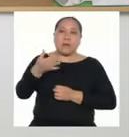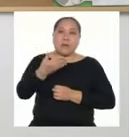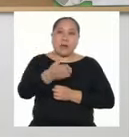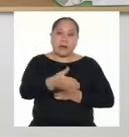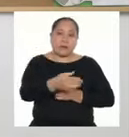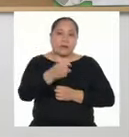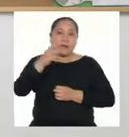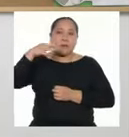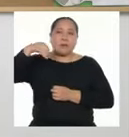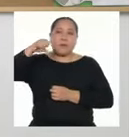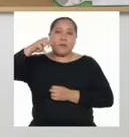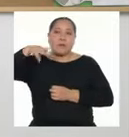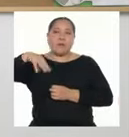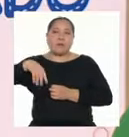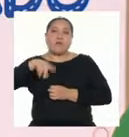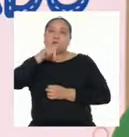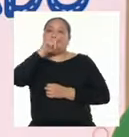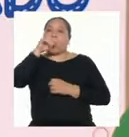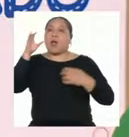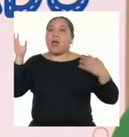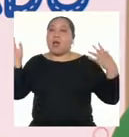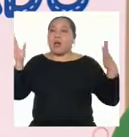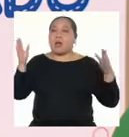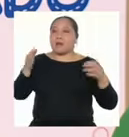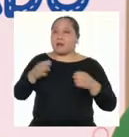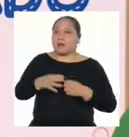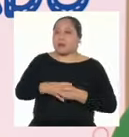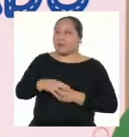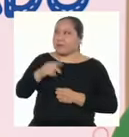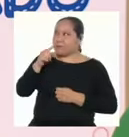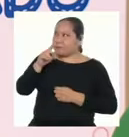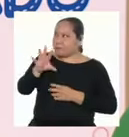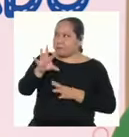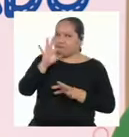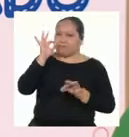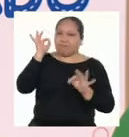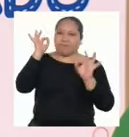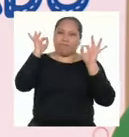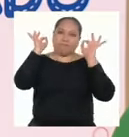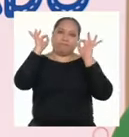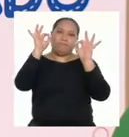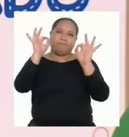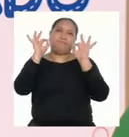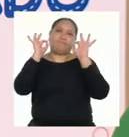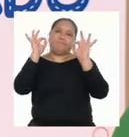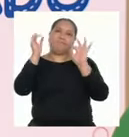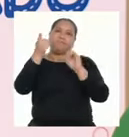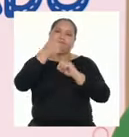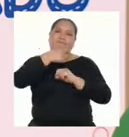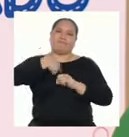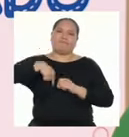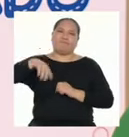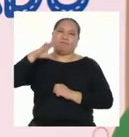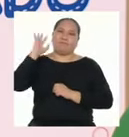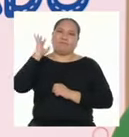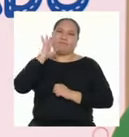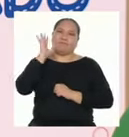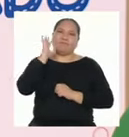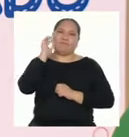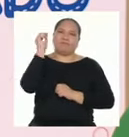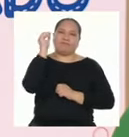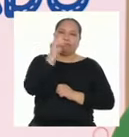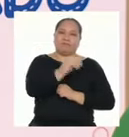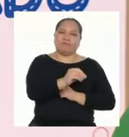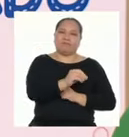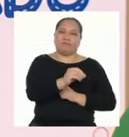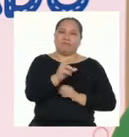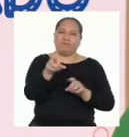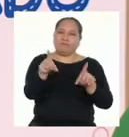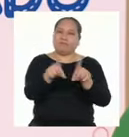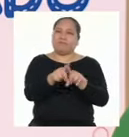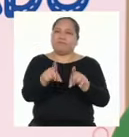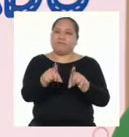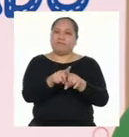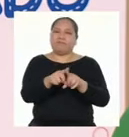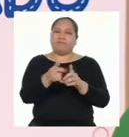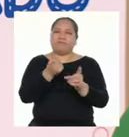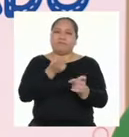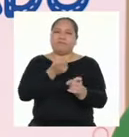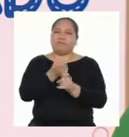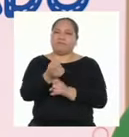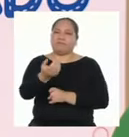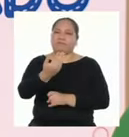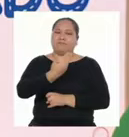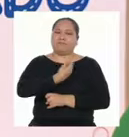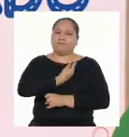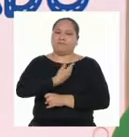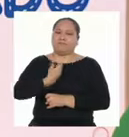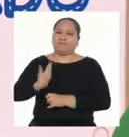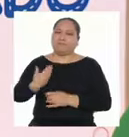los mamíferos y las aves. Todo eso se encuentra en peligro por nuestras acciones inconscientes, que a la vez nos puede